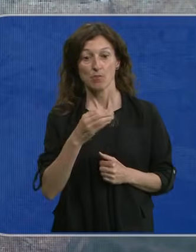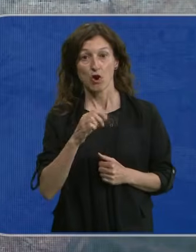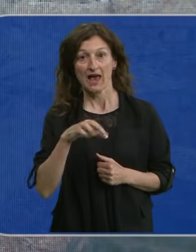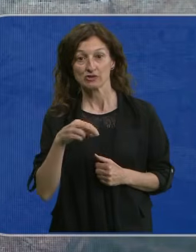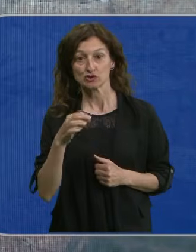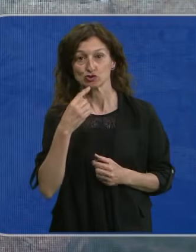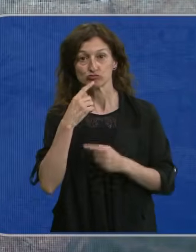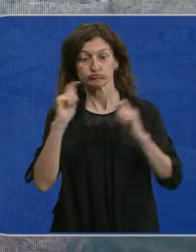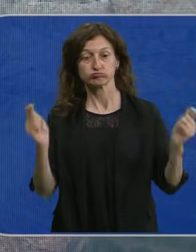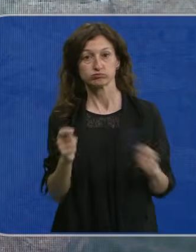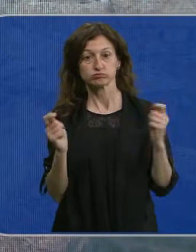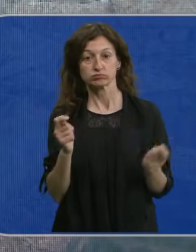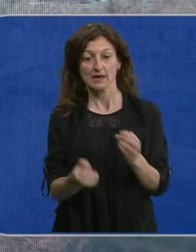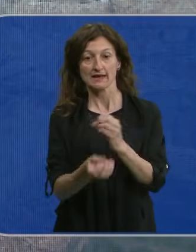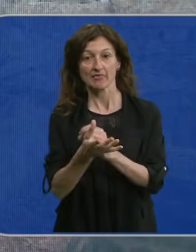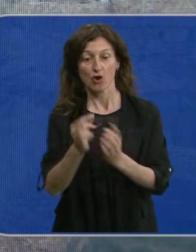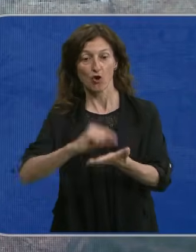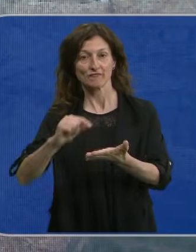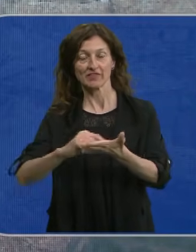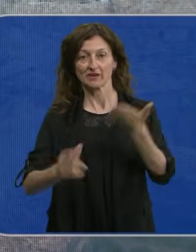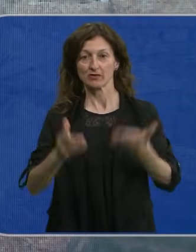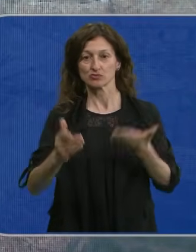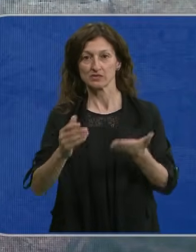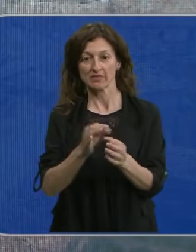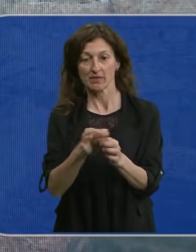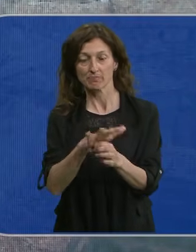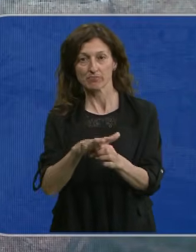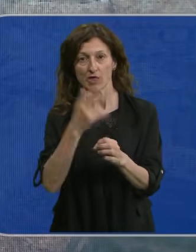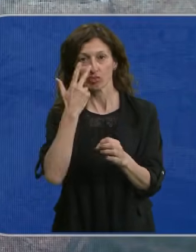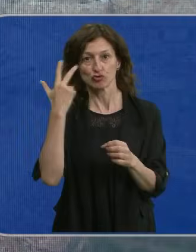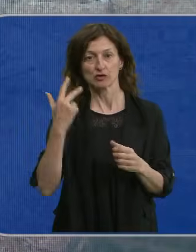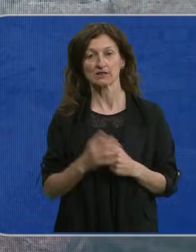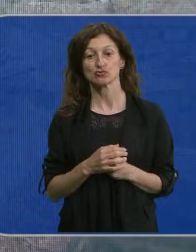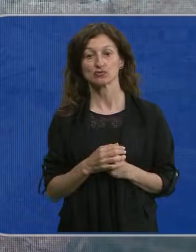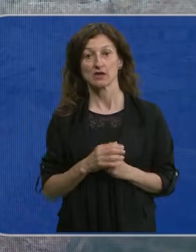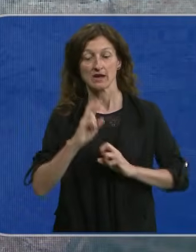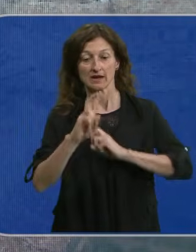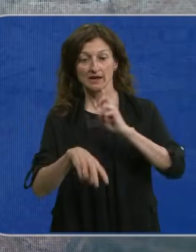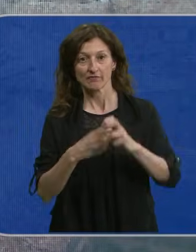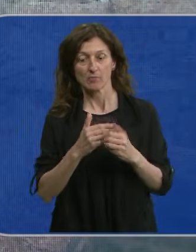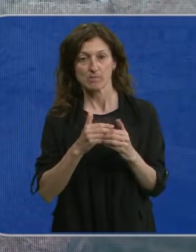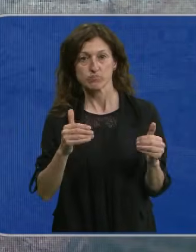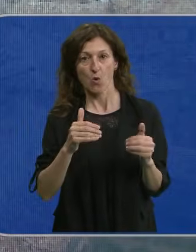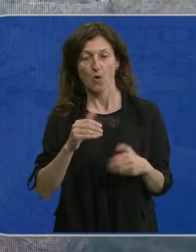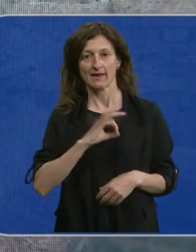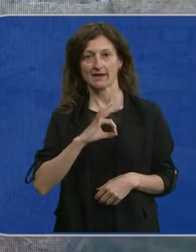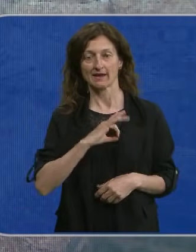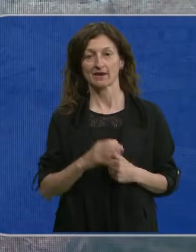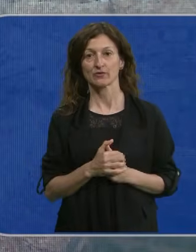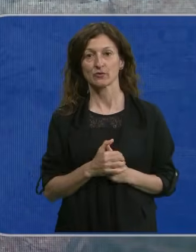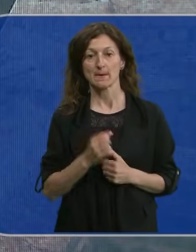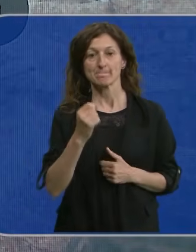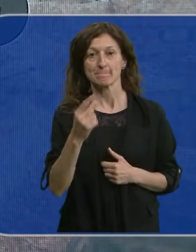Bolaños anunciaba así la creación de las oficinas de justicia en el municipio hace 2 años, en una reforma que ha entrado en vigor en enero. Según el